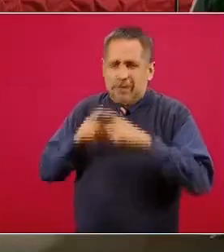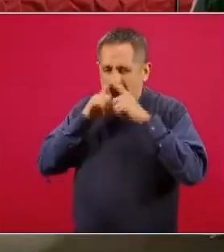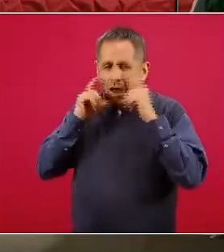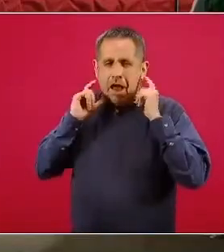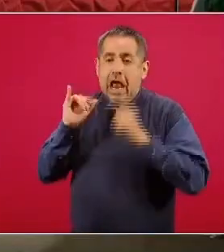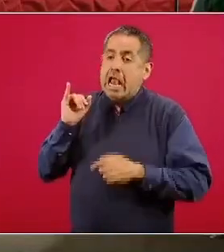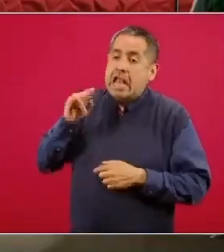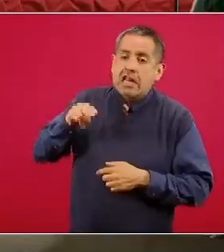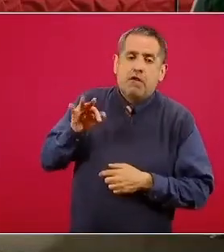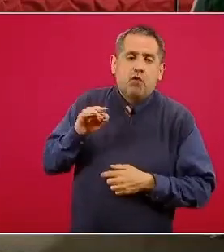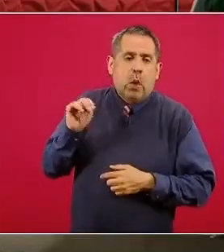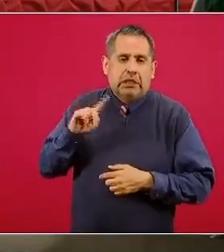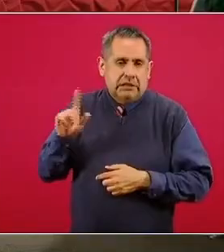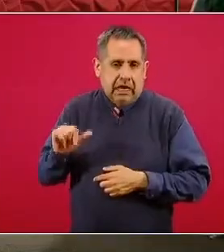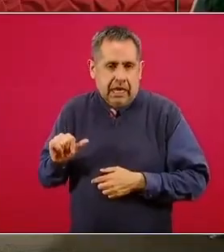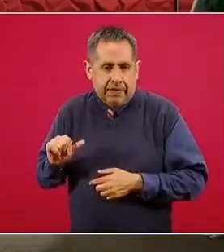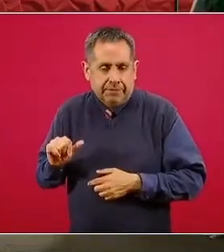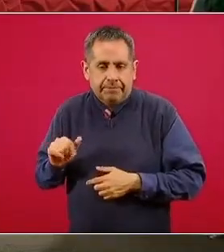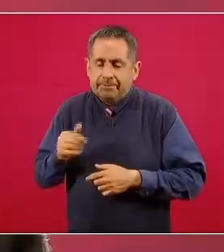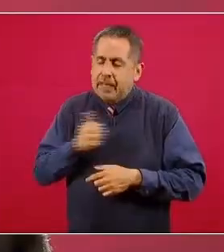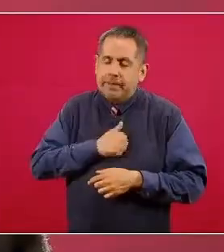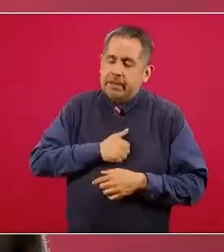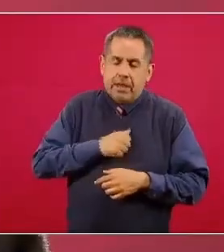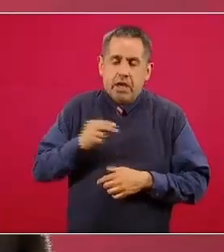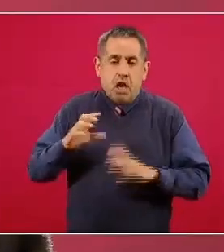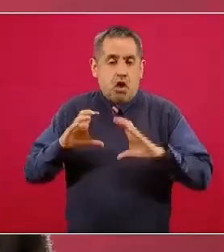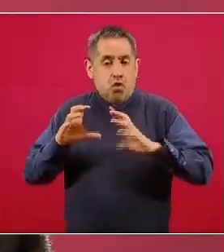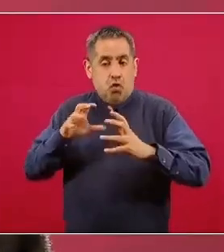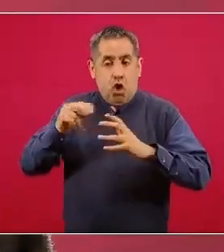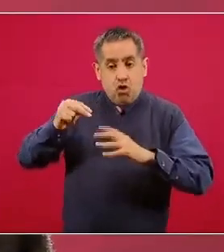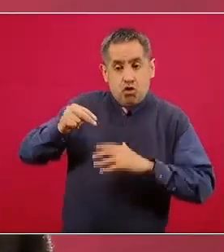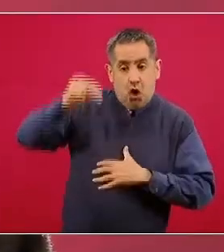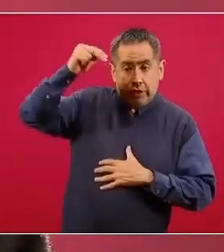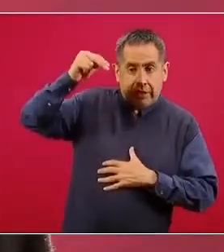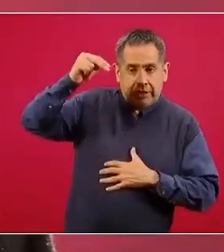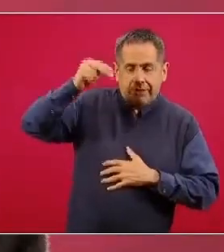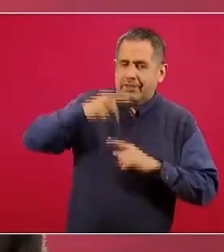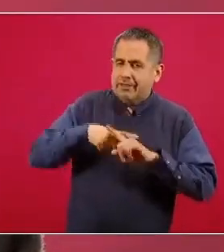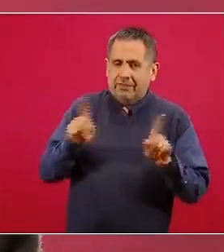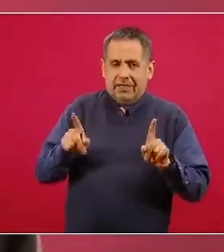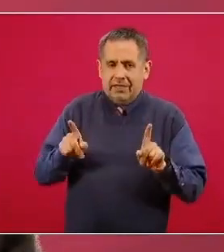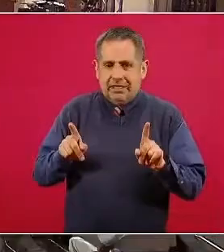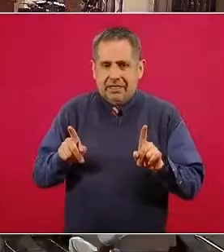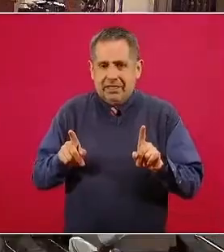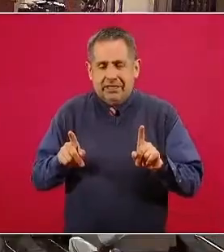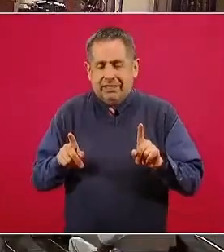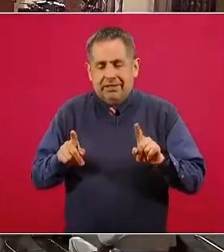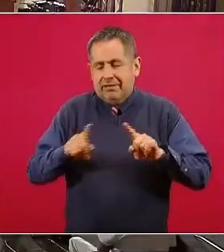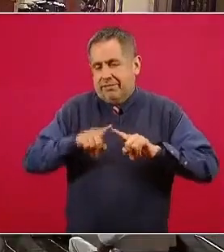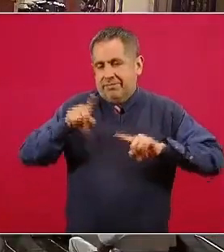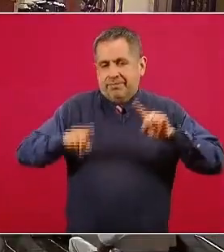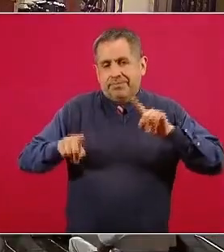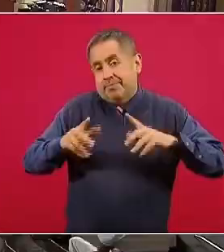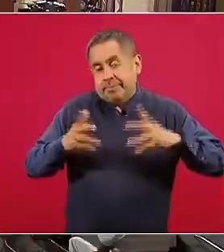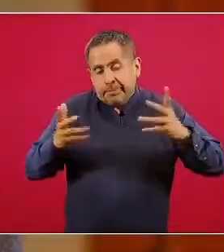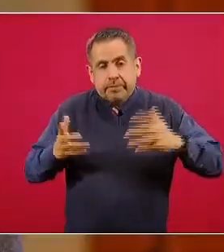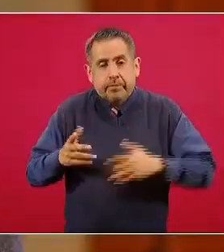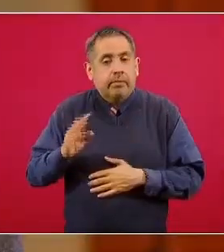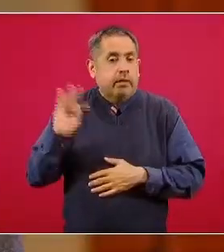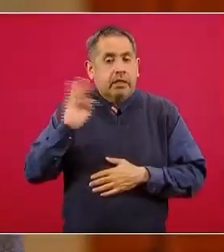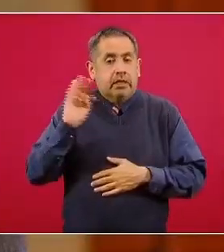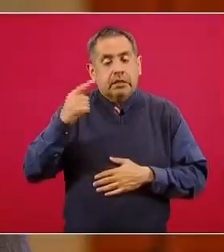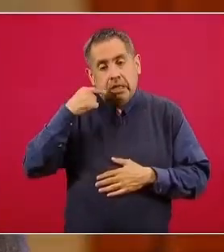influenza. Desafortunadamente para el hemisferio norte no ocurre en esa sincronía, y es posible